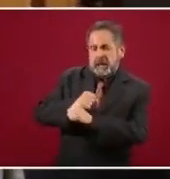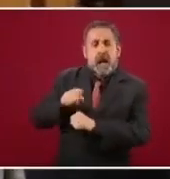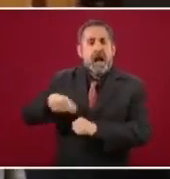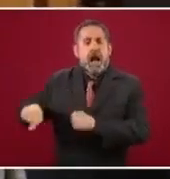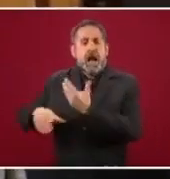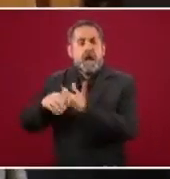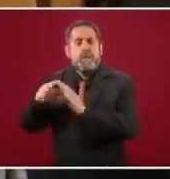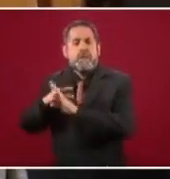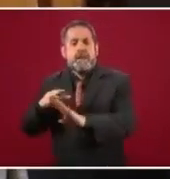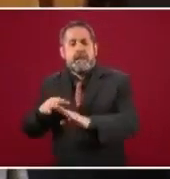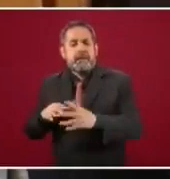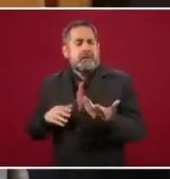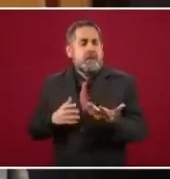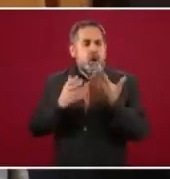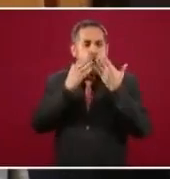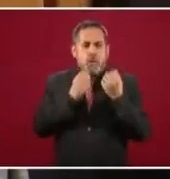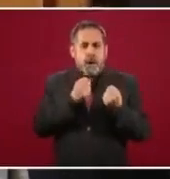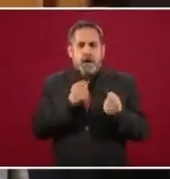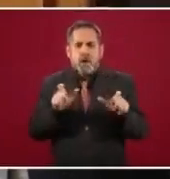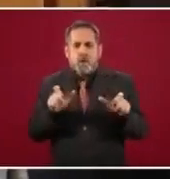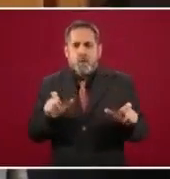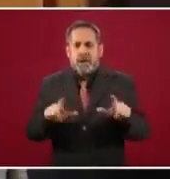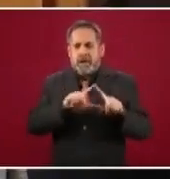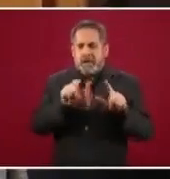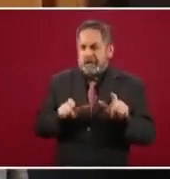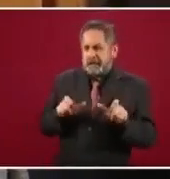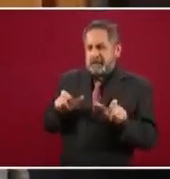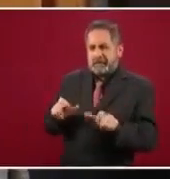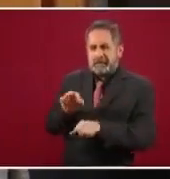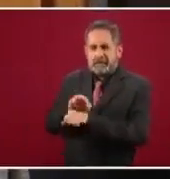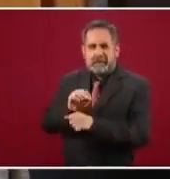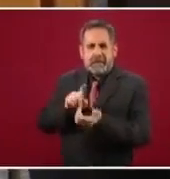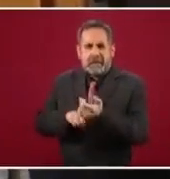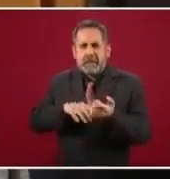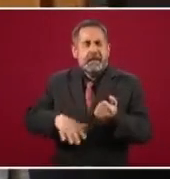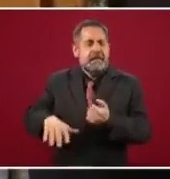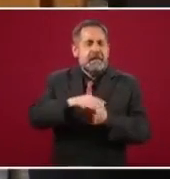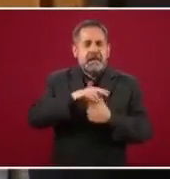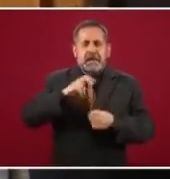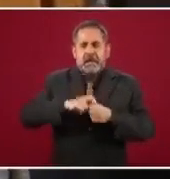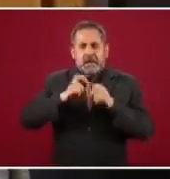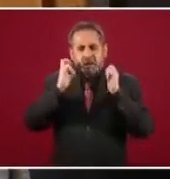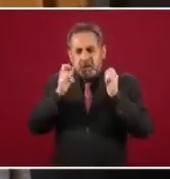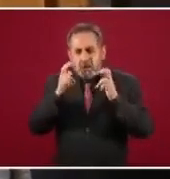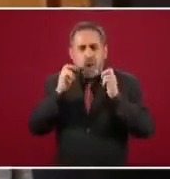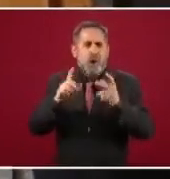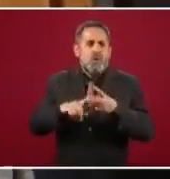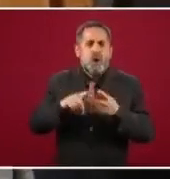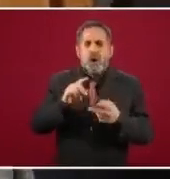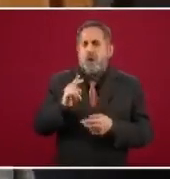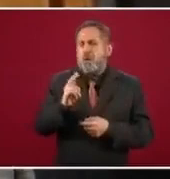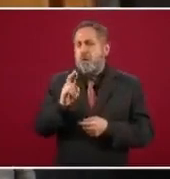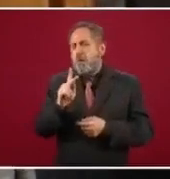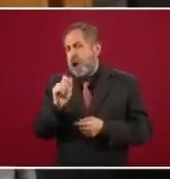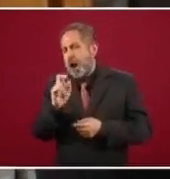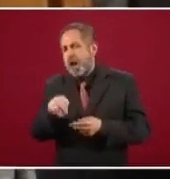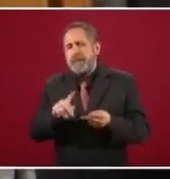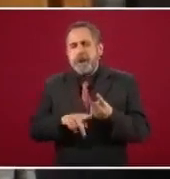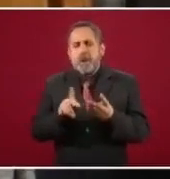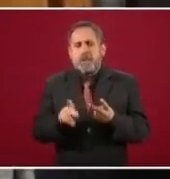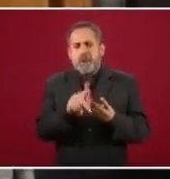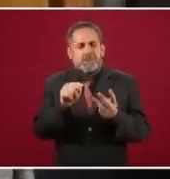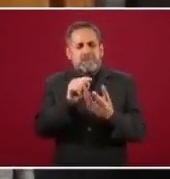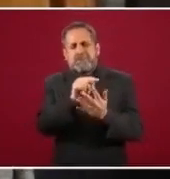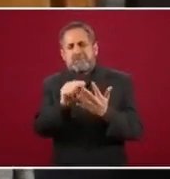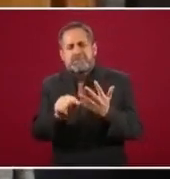tenemos suficiente Guardia Nacional para proteger a la gente de Madera, Chihuahua o a Uruapan, a